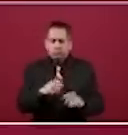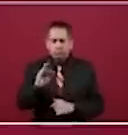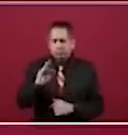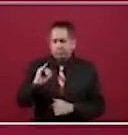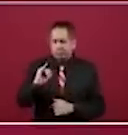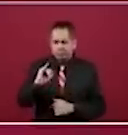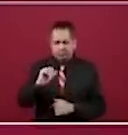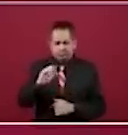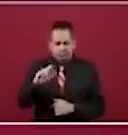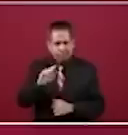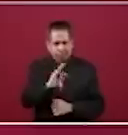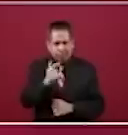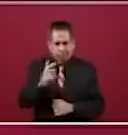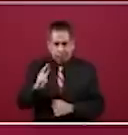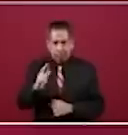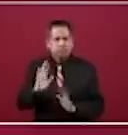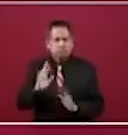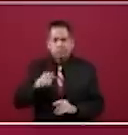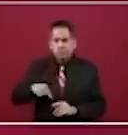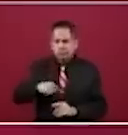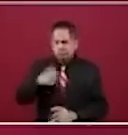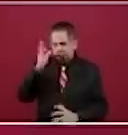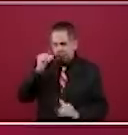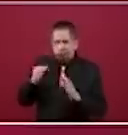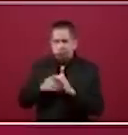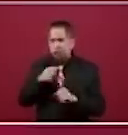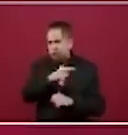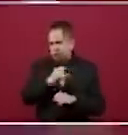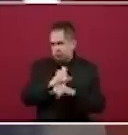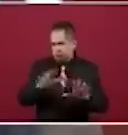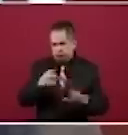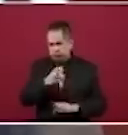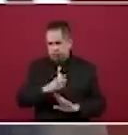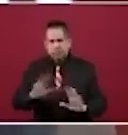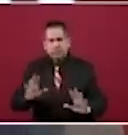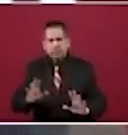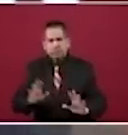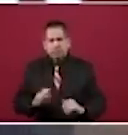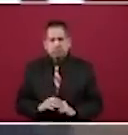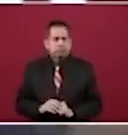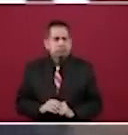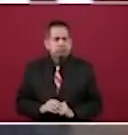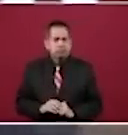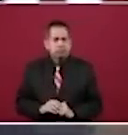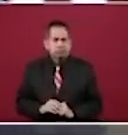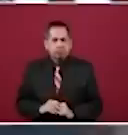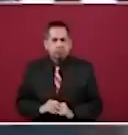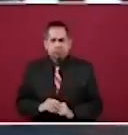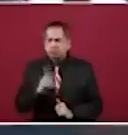Fiscalía General, acordamos que ellos informen sobre esto. O sea,